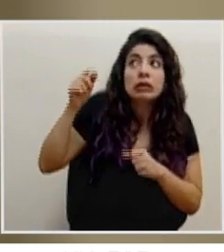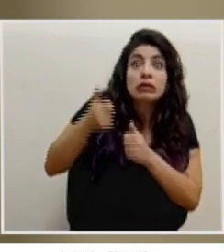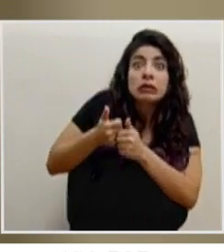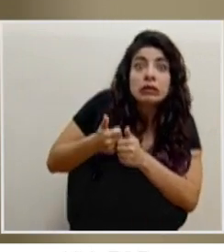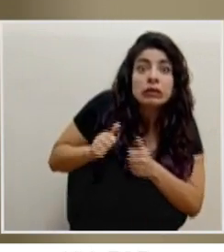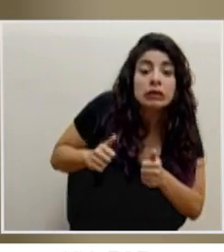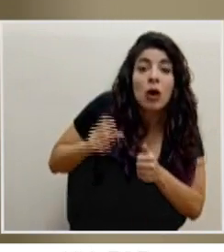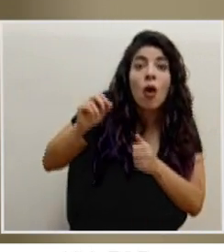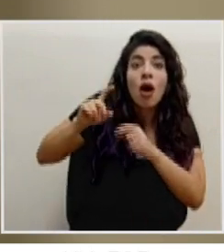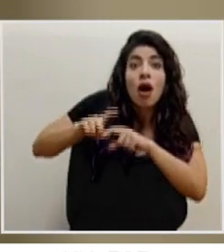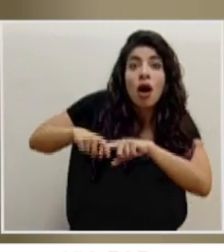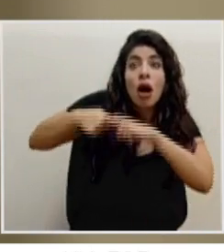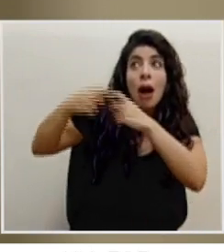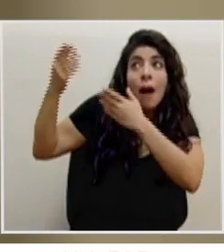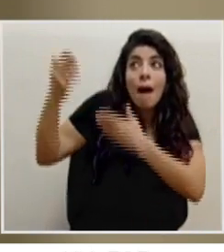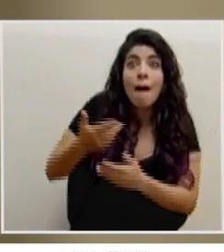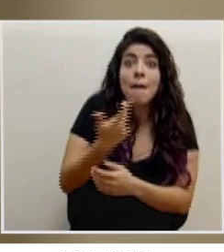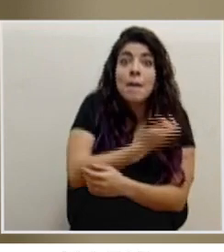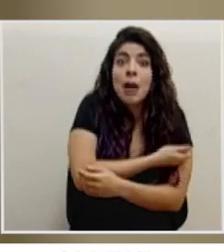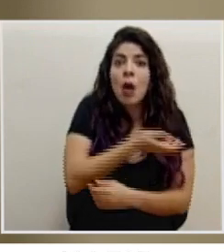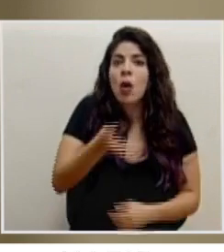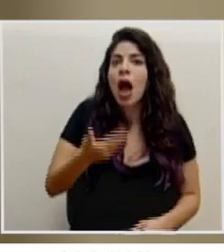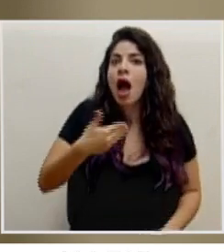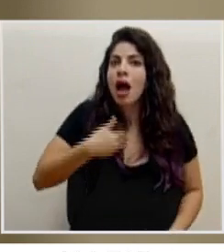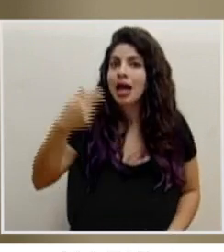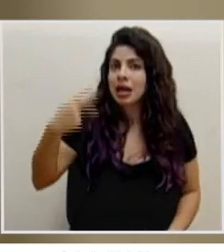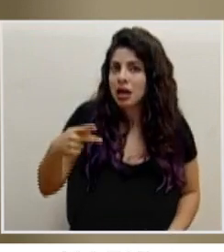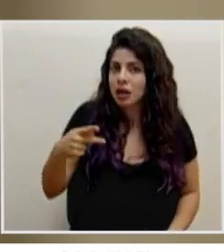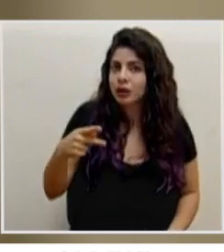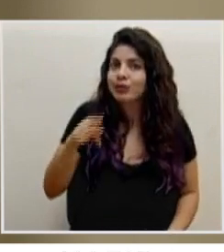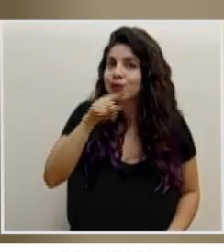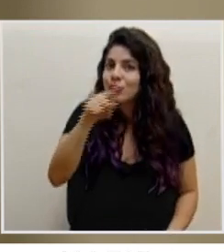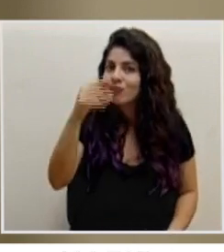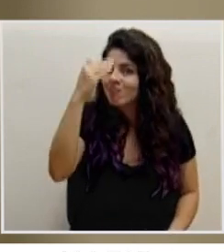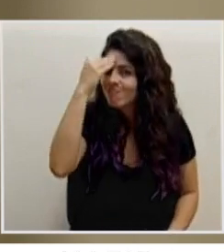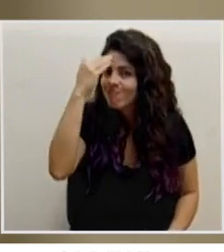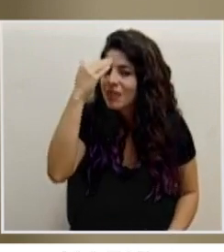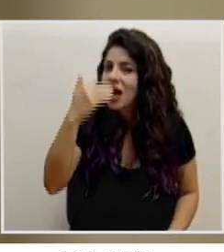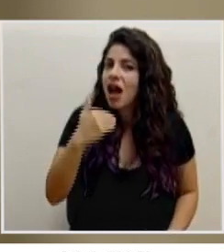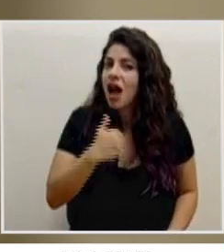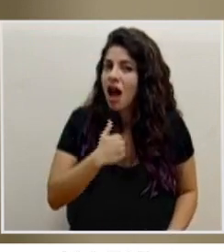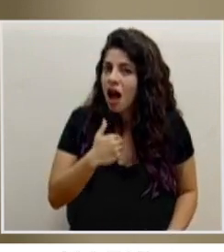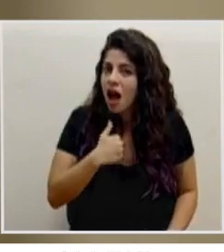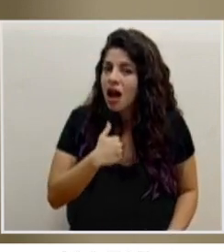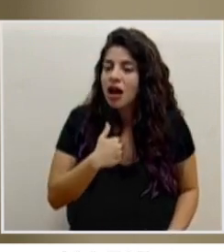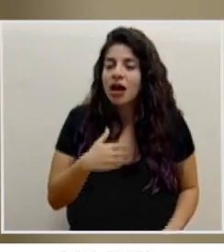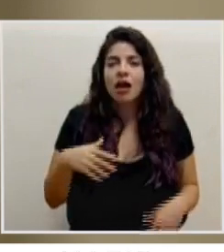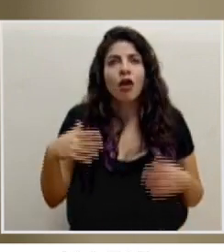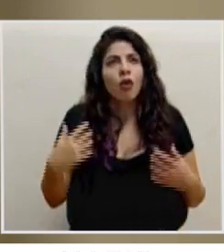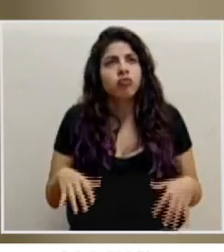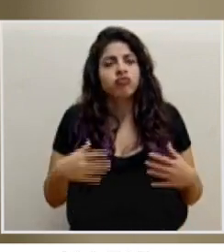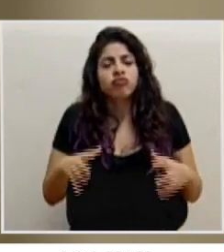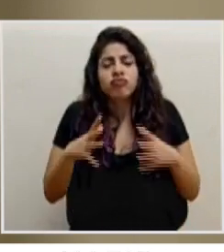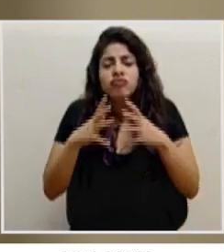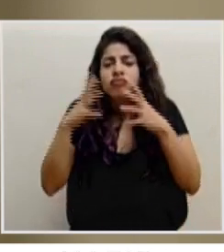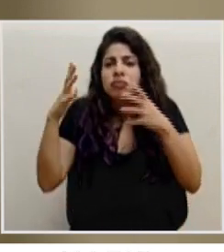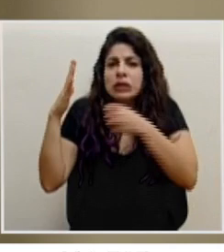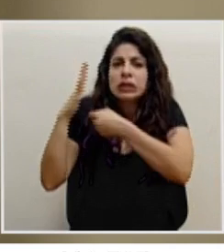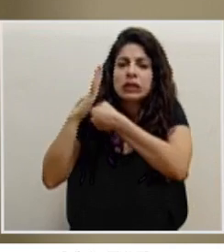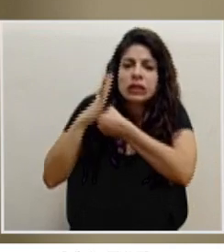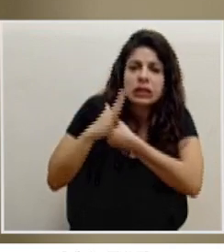en las entregas de vacunas. Y ustedes saben que hay en realidad una enorme